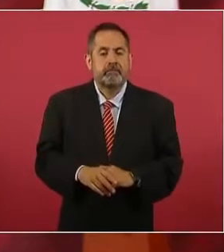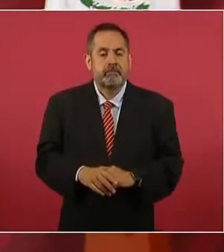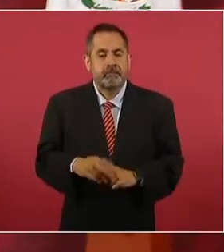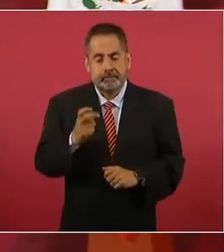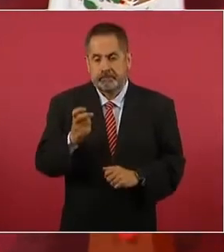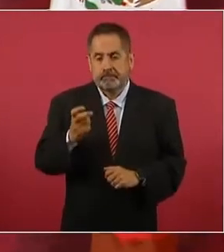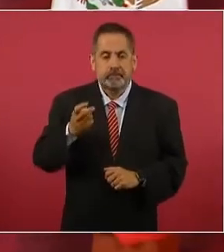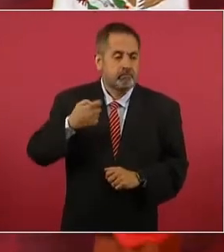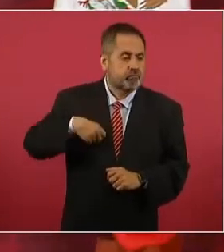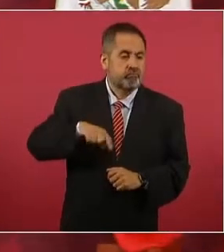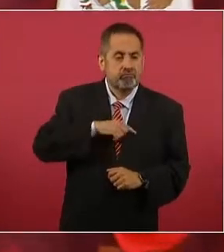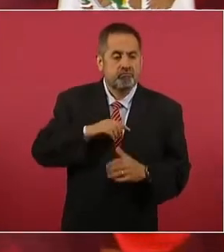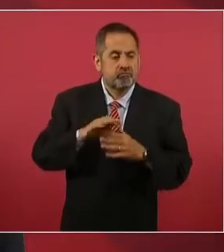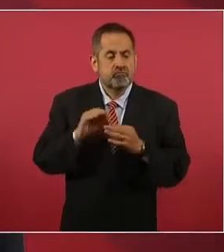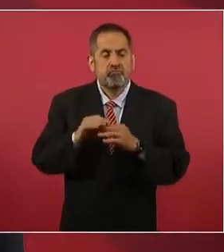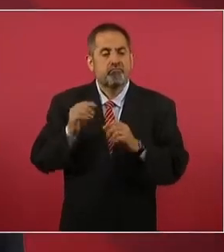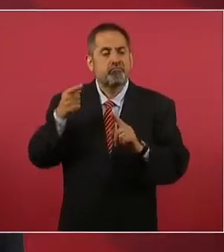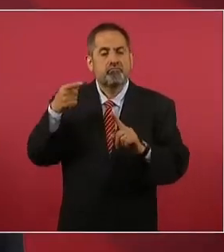Estamos